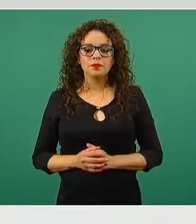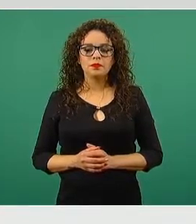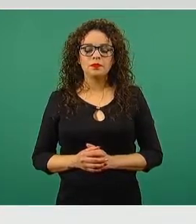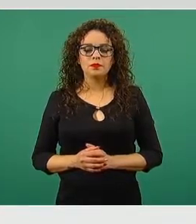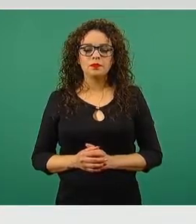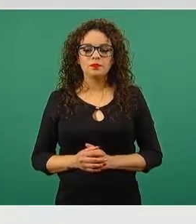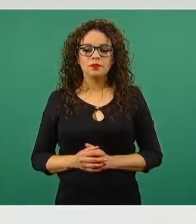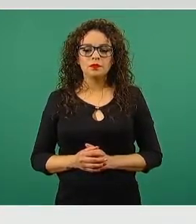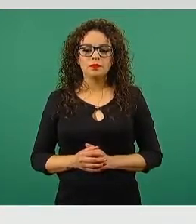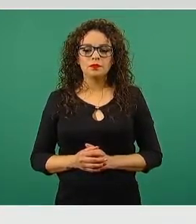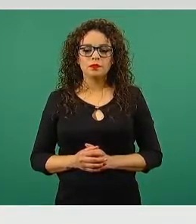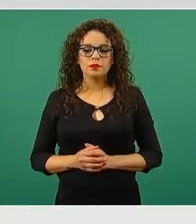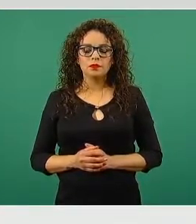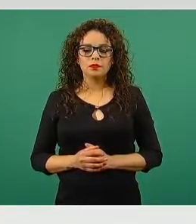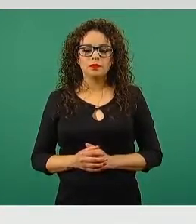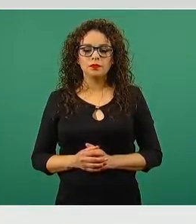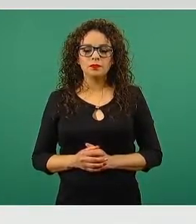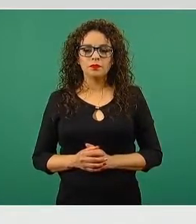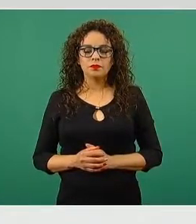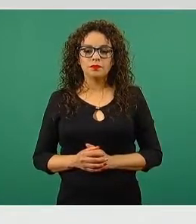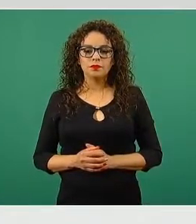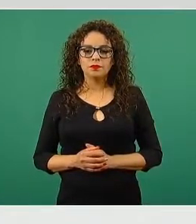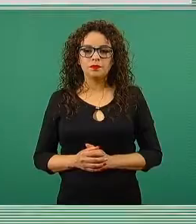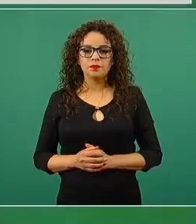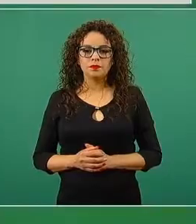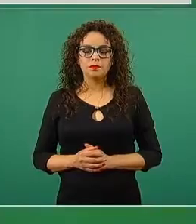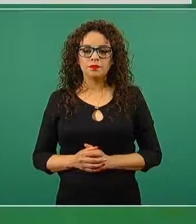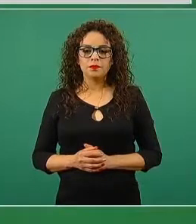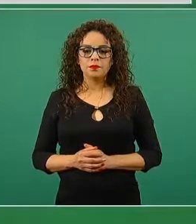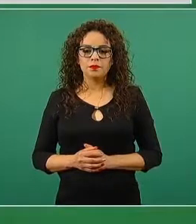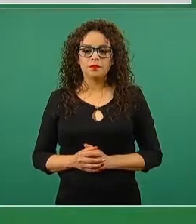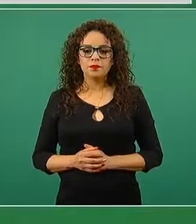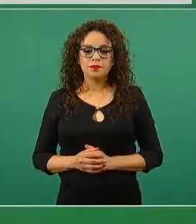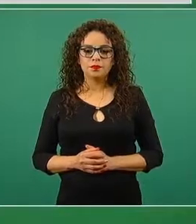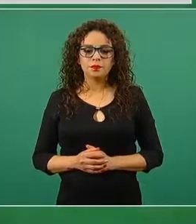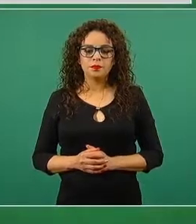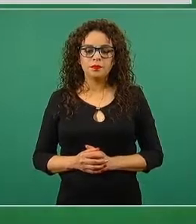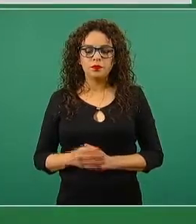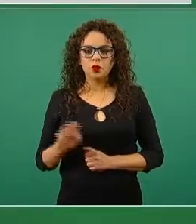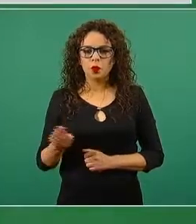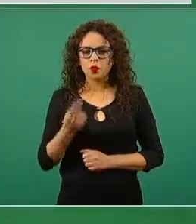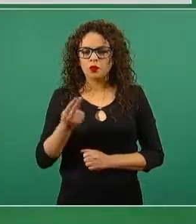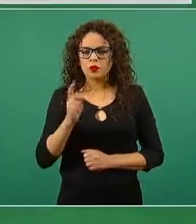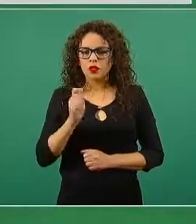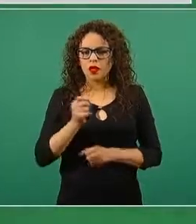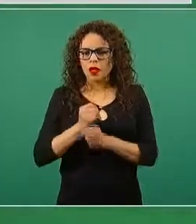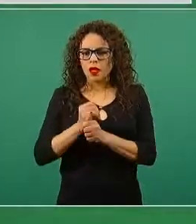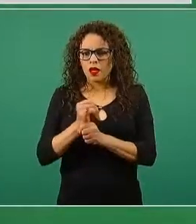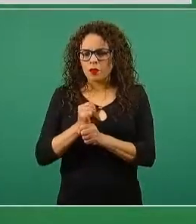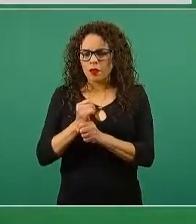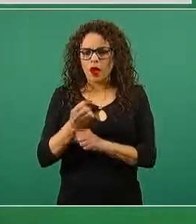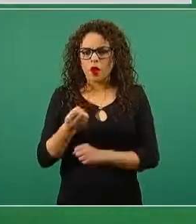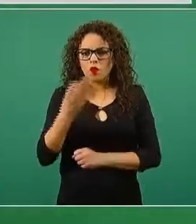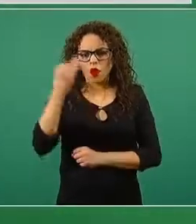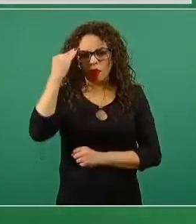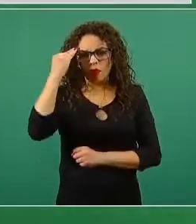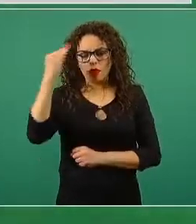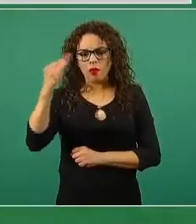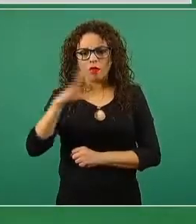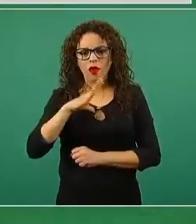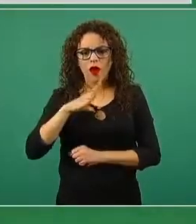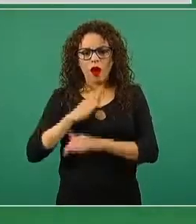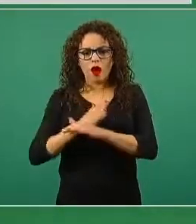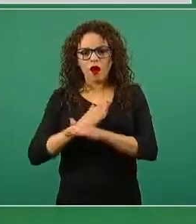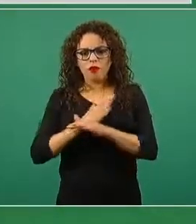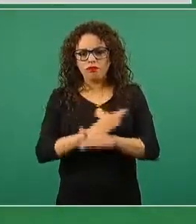hay arrojado de la OMS, que ustedes a través de algunas investigaciones, ¿cuánto dura la inmunidad de la